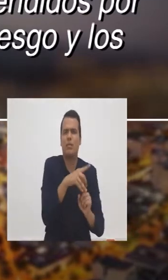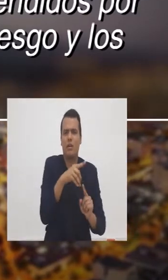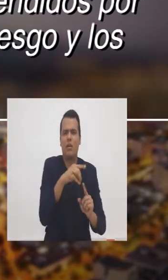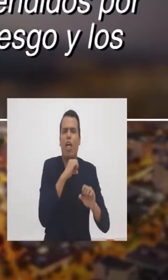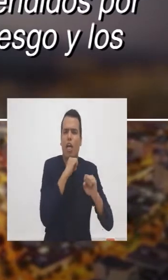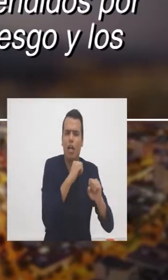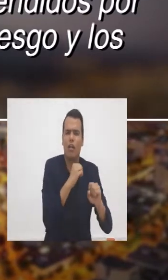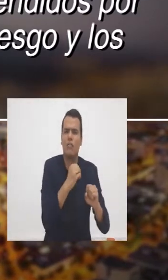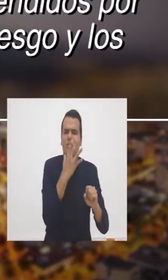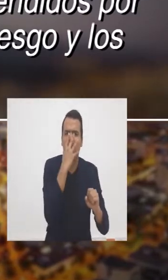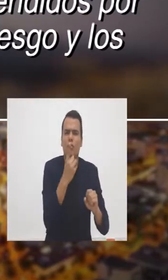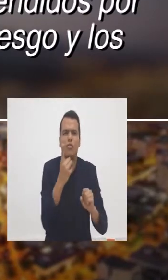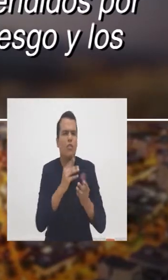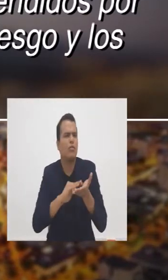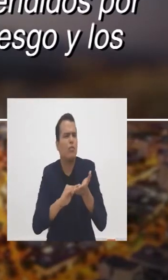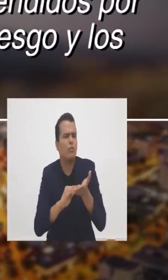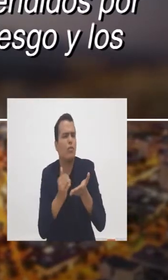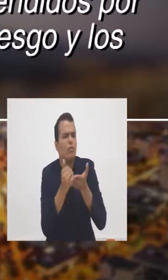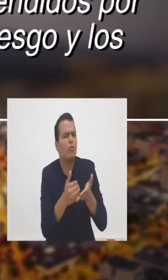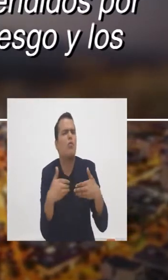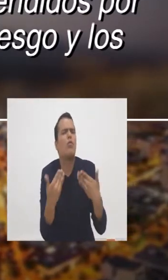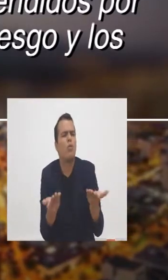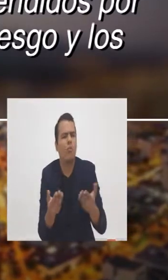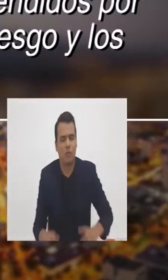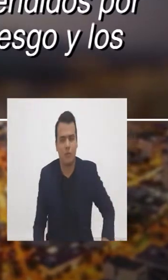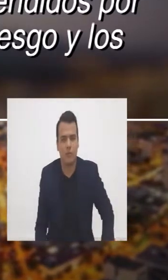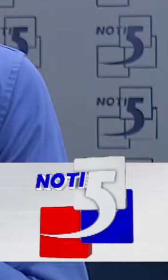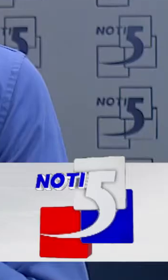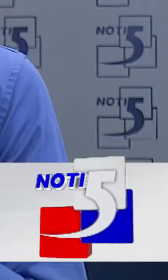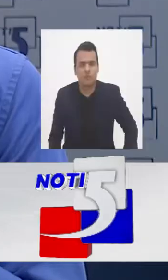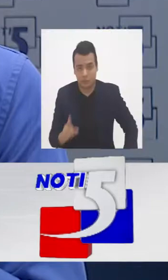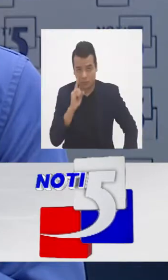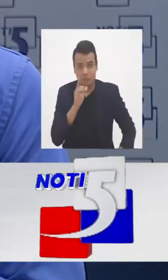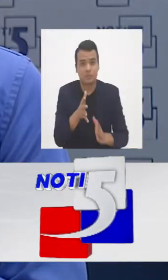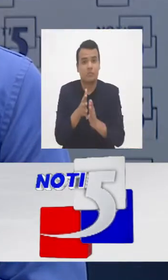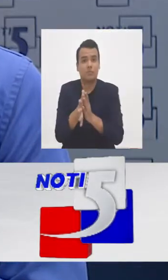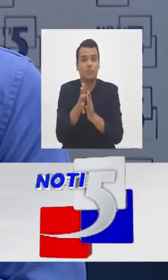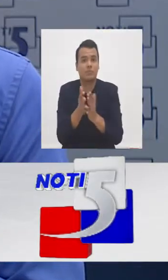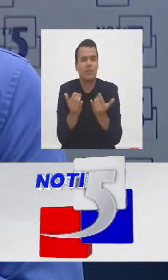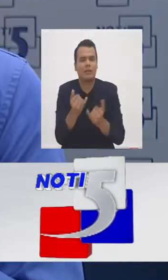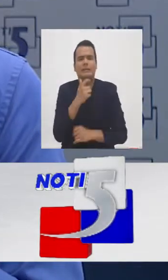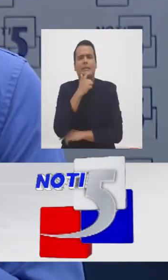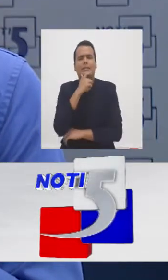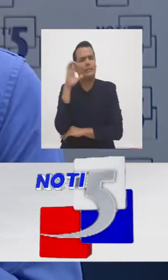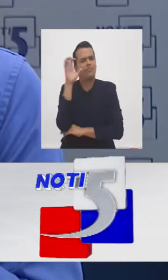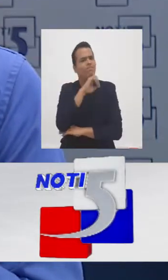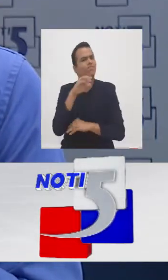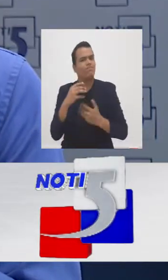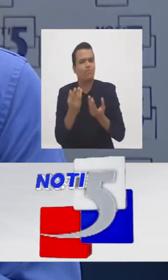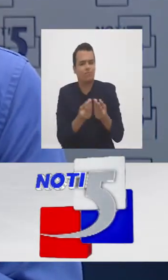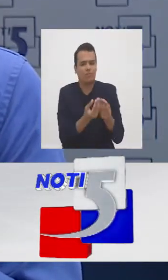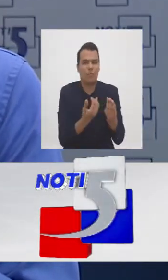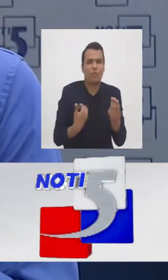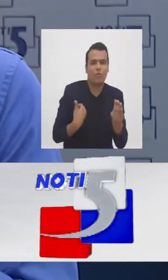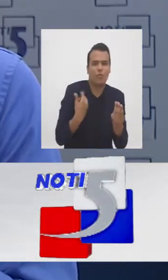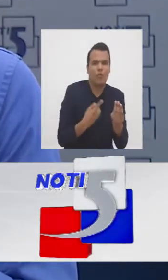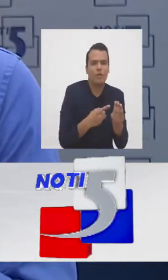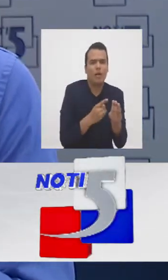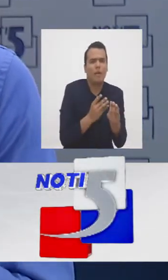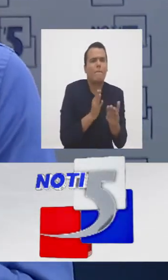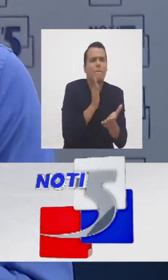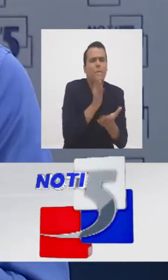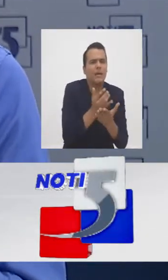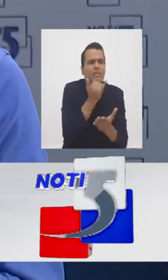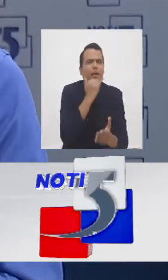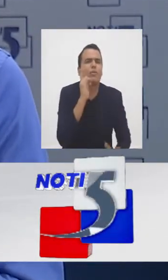riesgo y los jóvenes que hacen parte de las pandillas? Hay que entender varias cosas. Lo primero, los jóvenes delincuentes